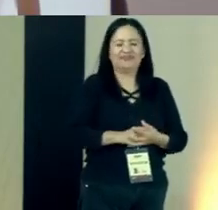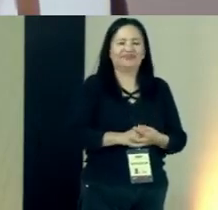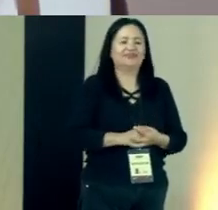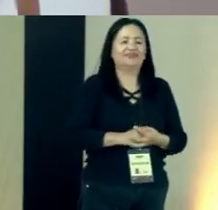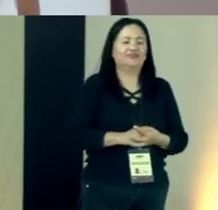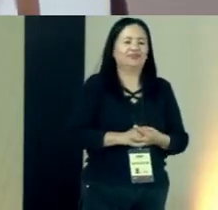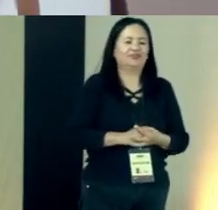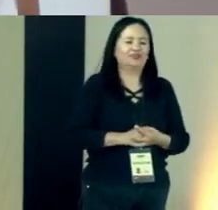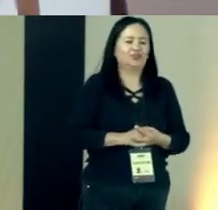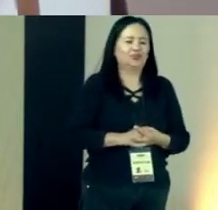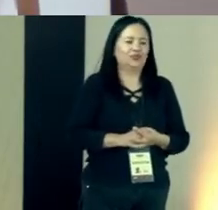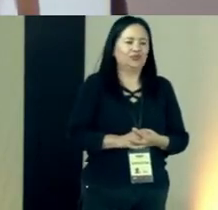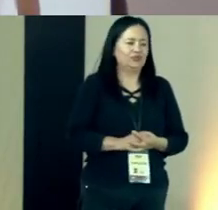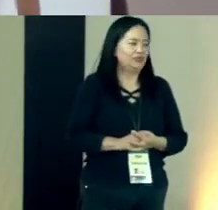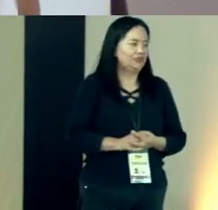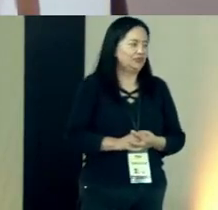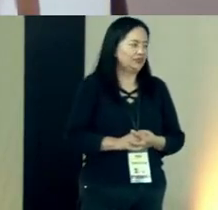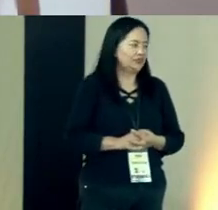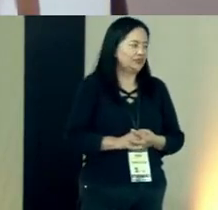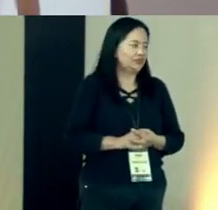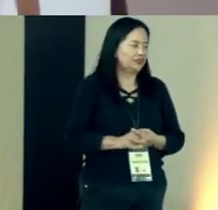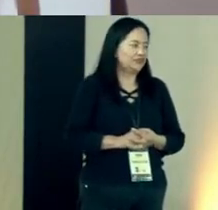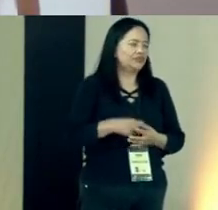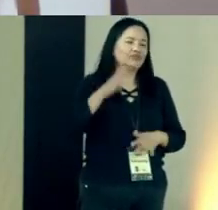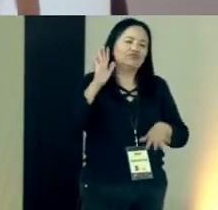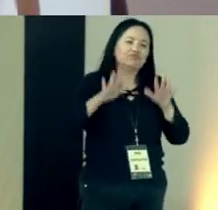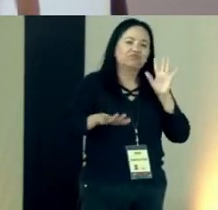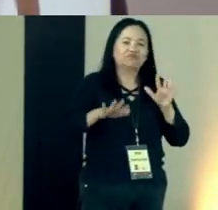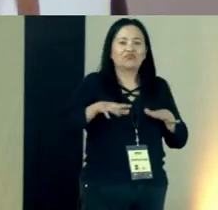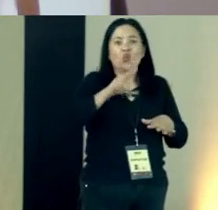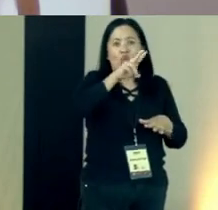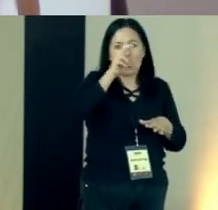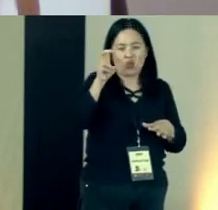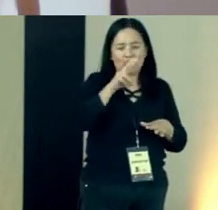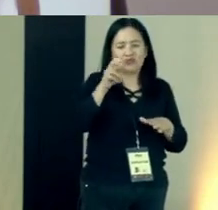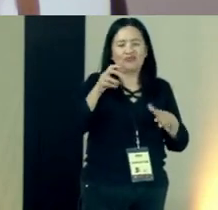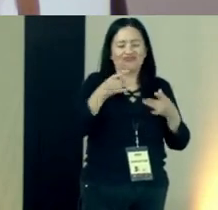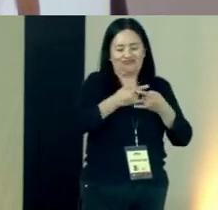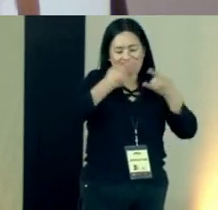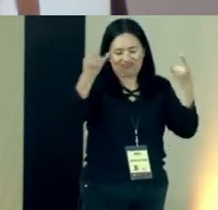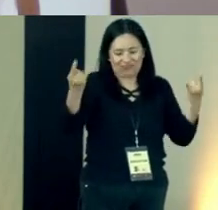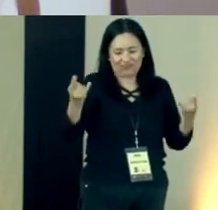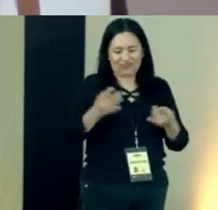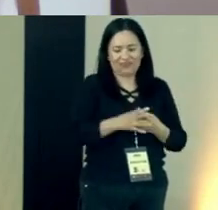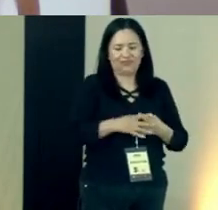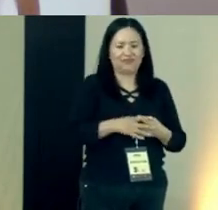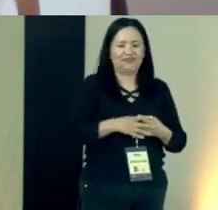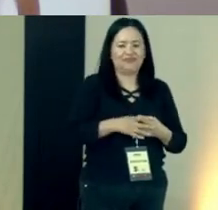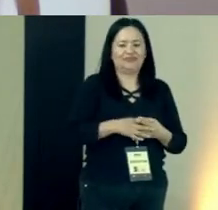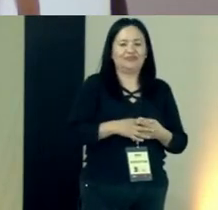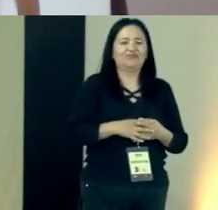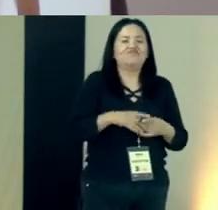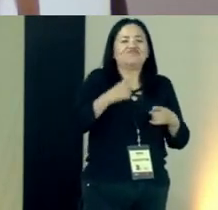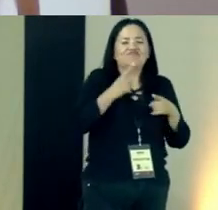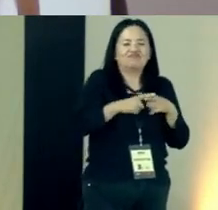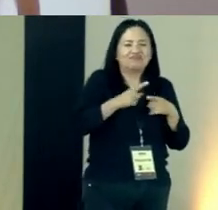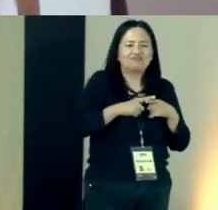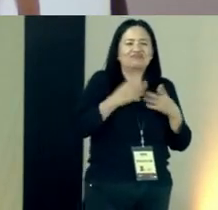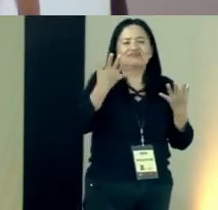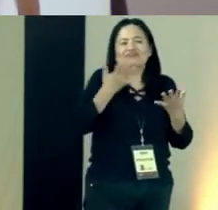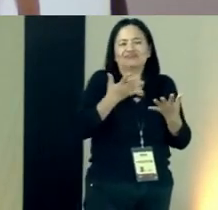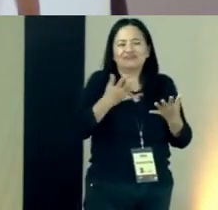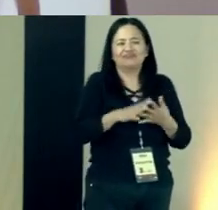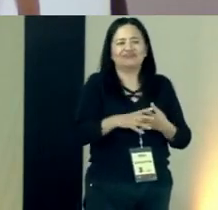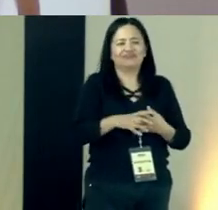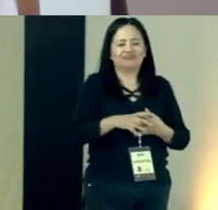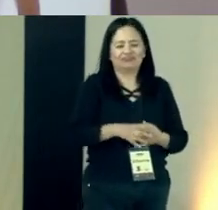como debe ser. Y entonces tiene más o menos unos 200 cuentos, o sea, el número puede oscilar según quién lo haga, el corpus,